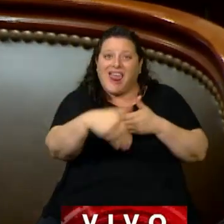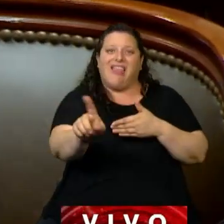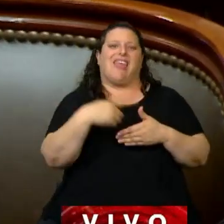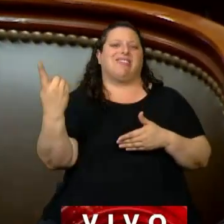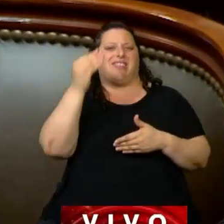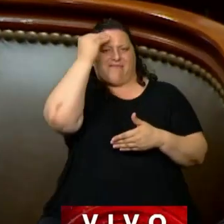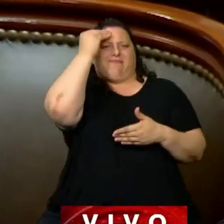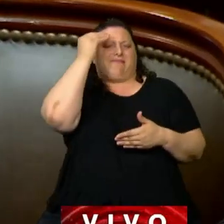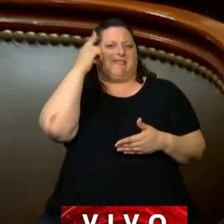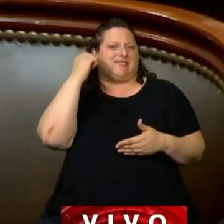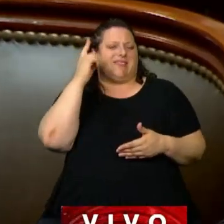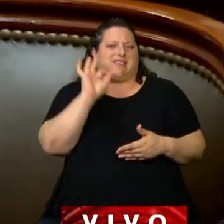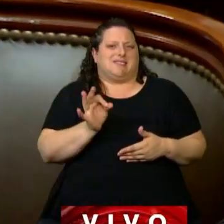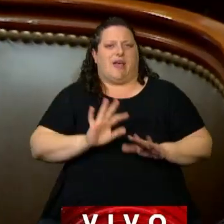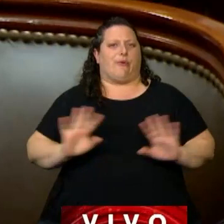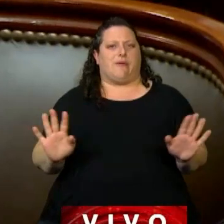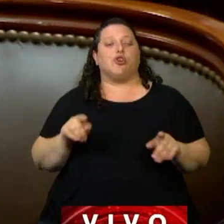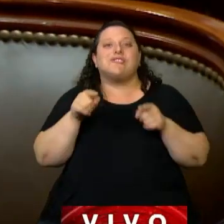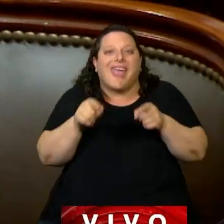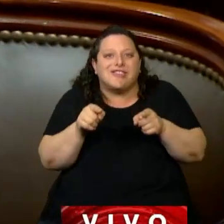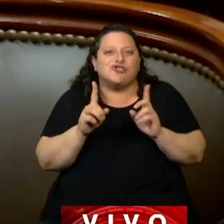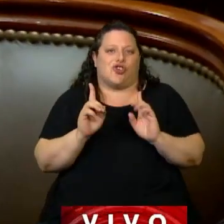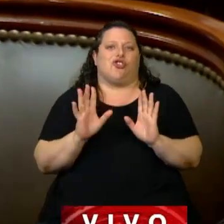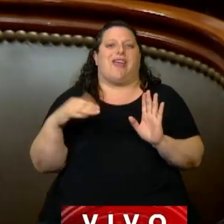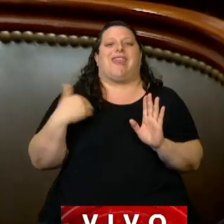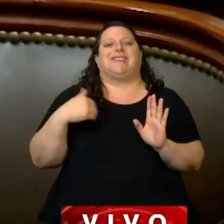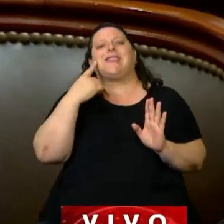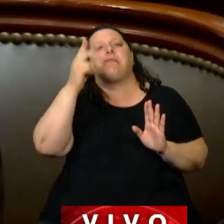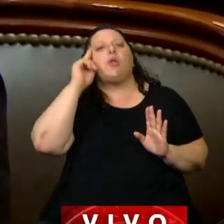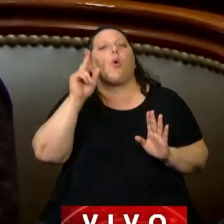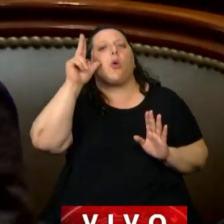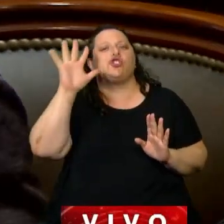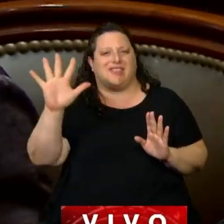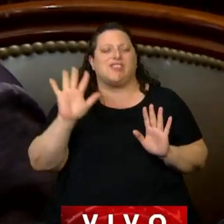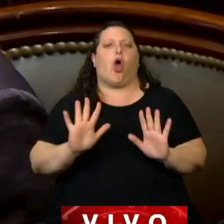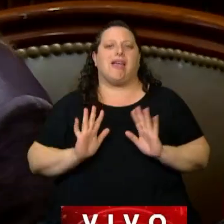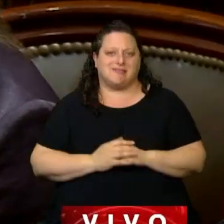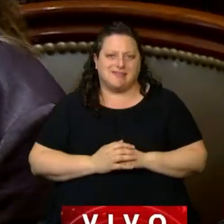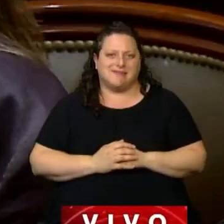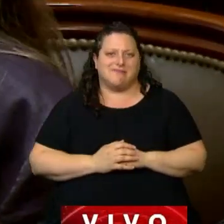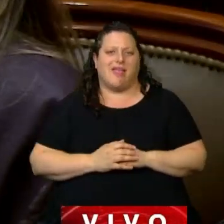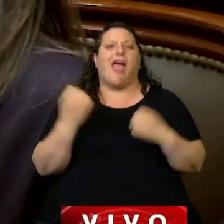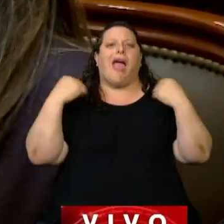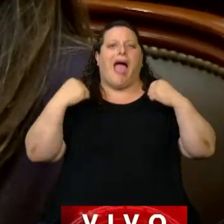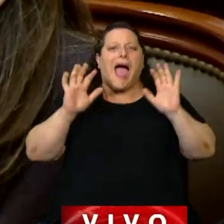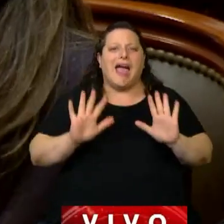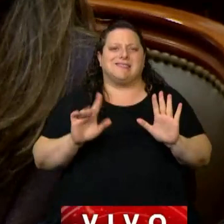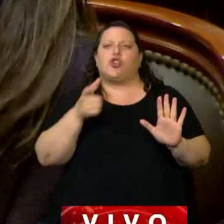Argentina 1985 eso es eso es una práctica no un mensaje entonces